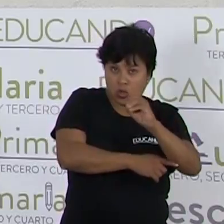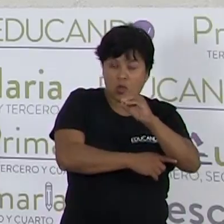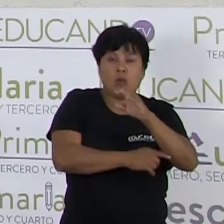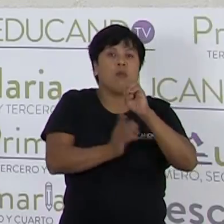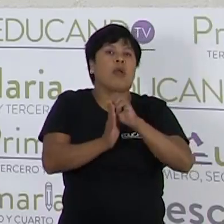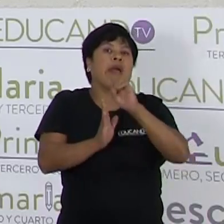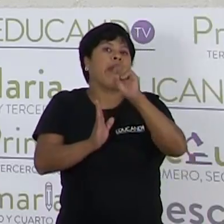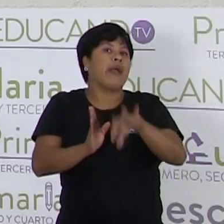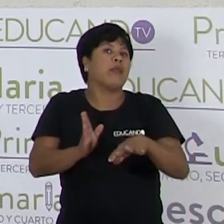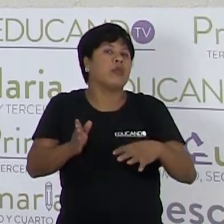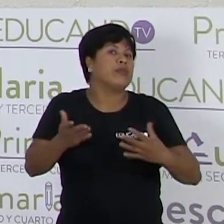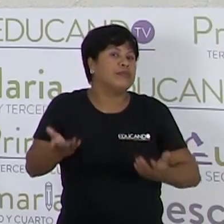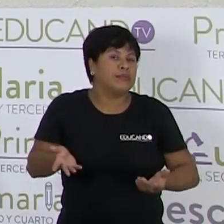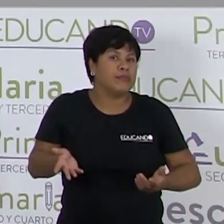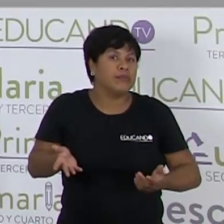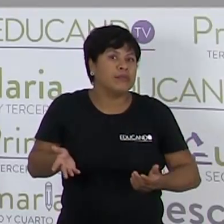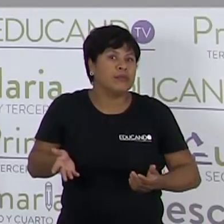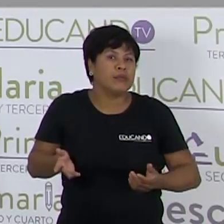trapecio